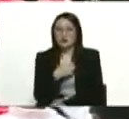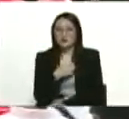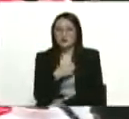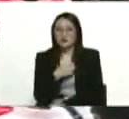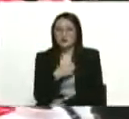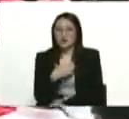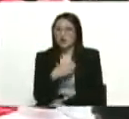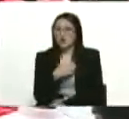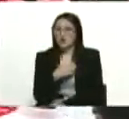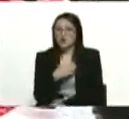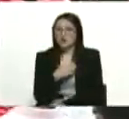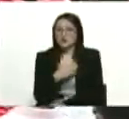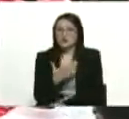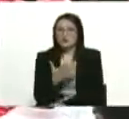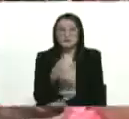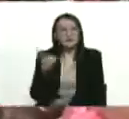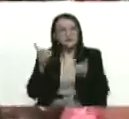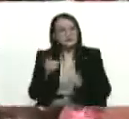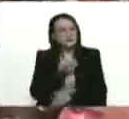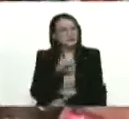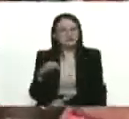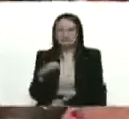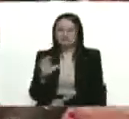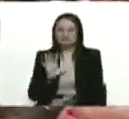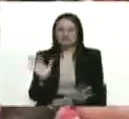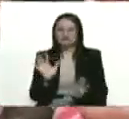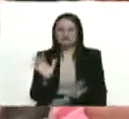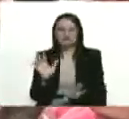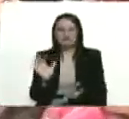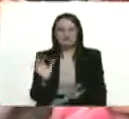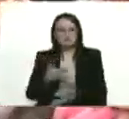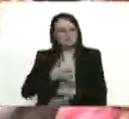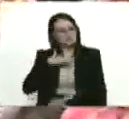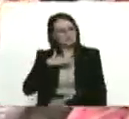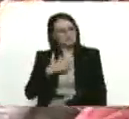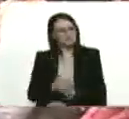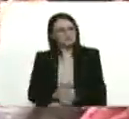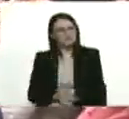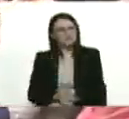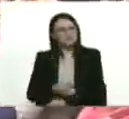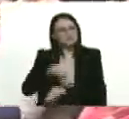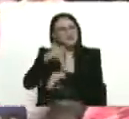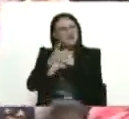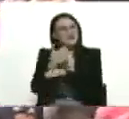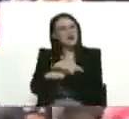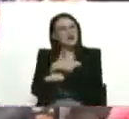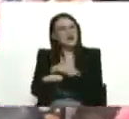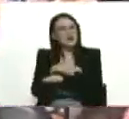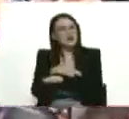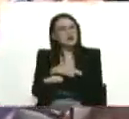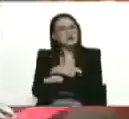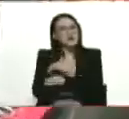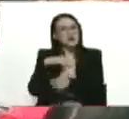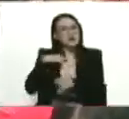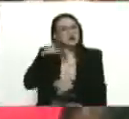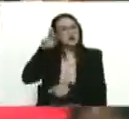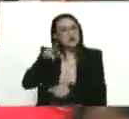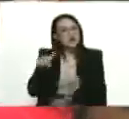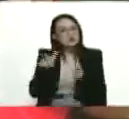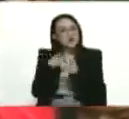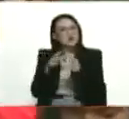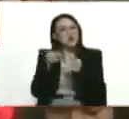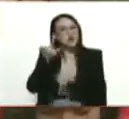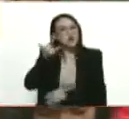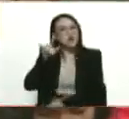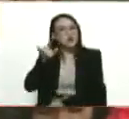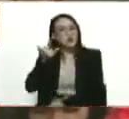No puede encerrarse a tomar decisiones solo. No, no, ¿qué es eso? Un jefe de calle no puede. Nosotros nos reunimos todos los lunes. Aquí está Pedro Infante,